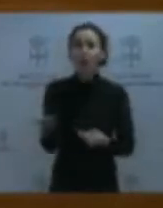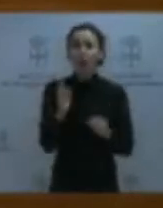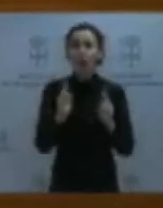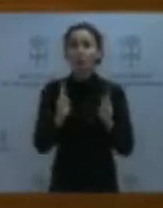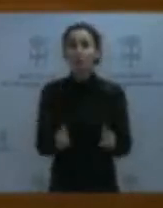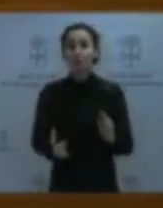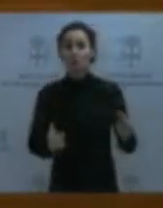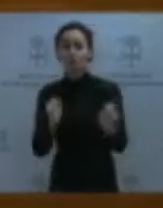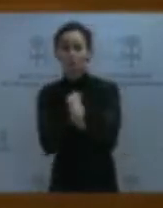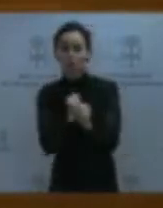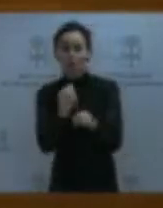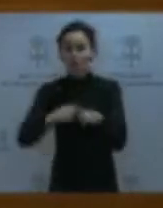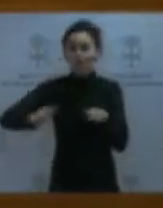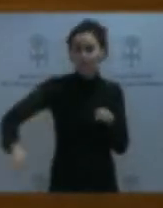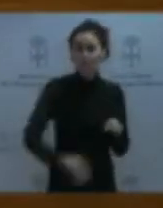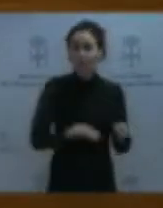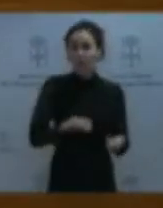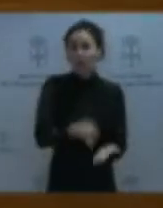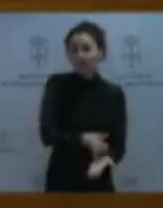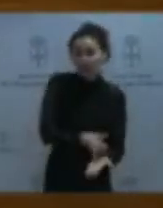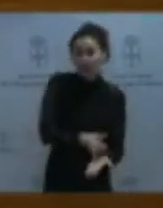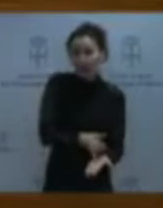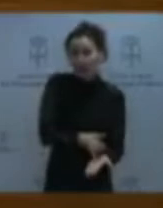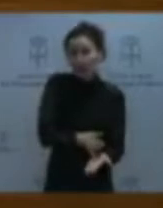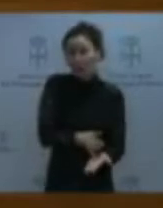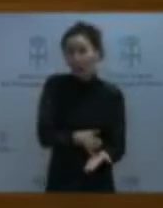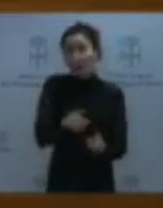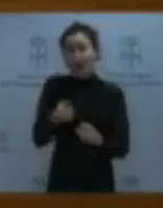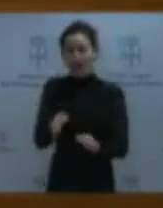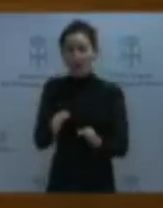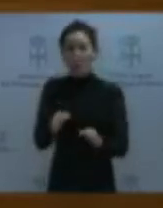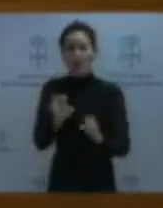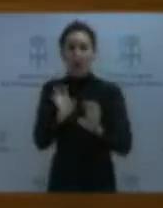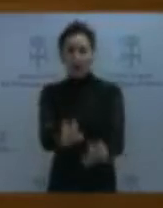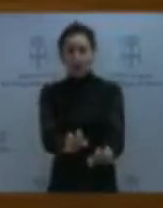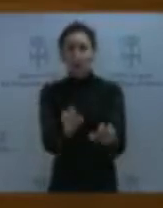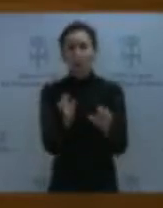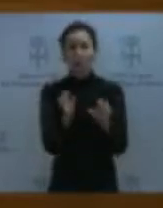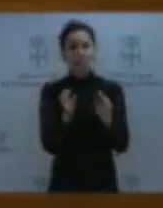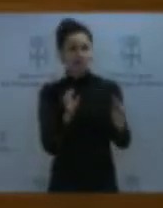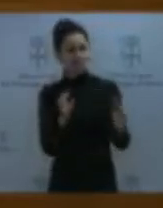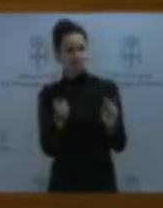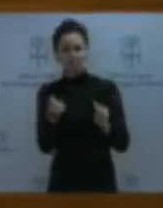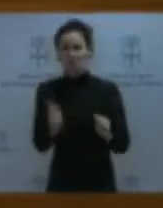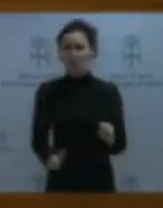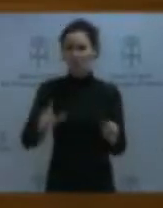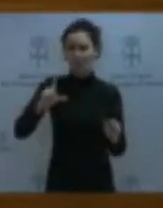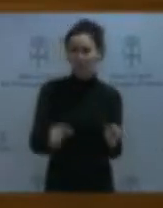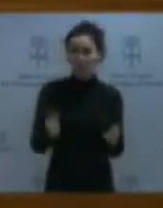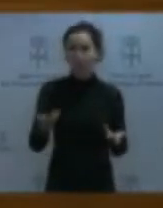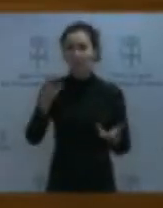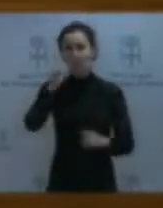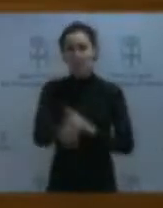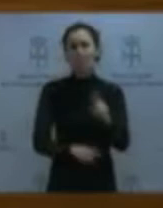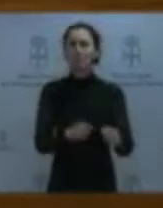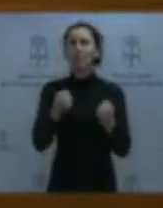que entre esos factores aparecían la precariedad laboral, el acoso, los bajos salarios, pero había uno especialmente preocupante: